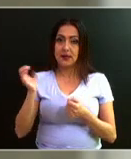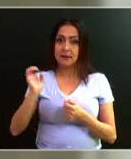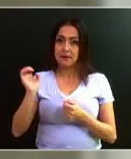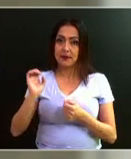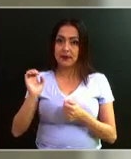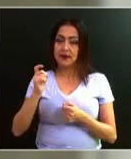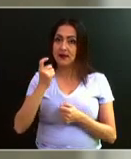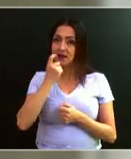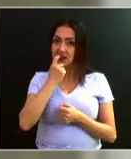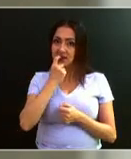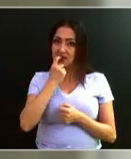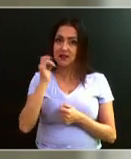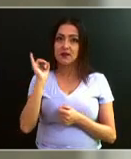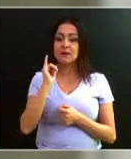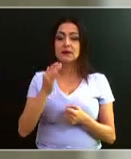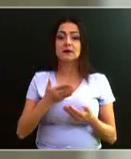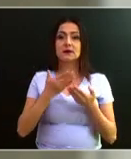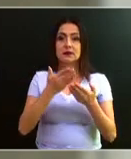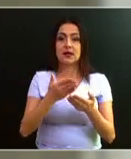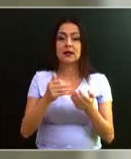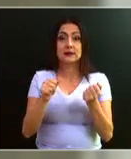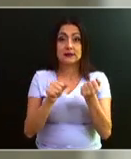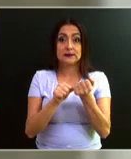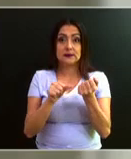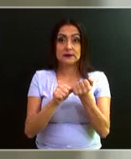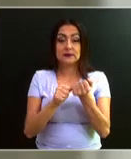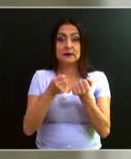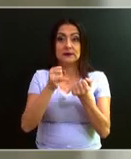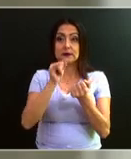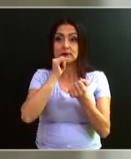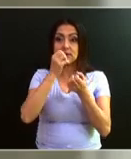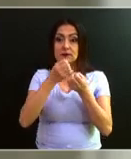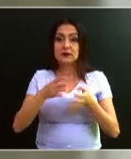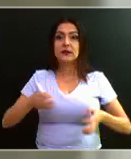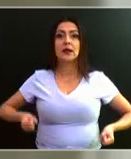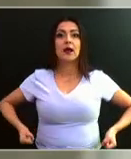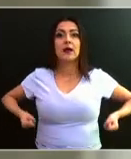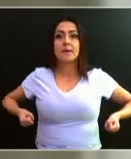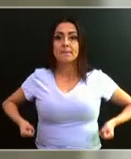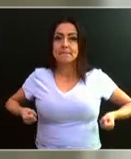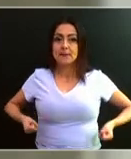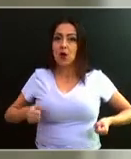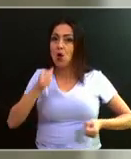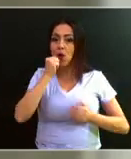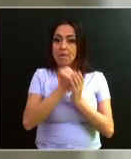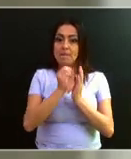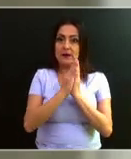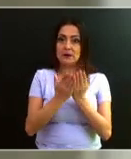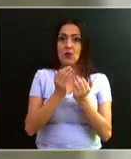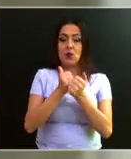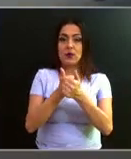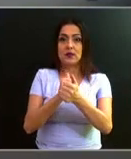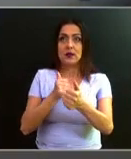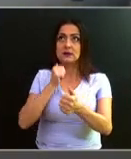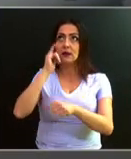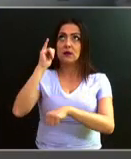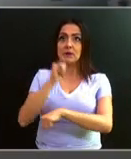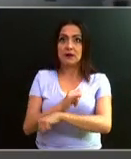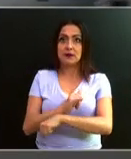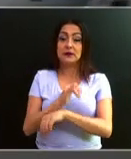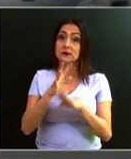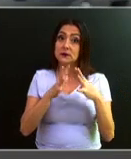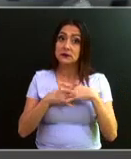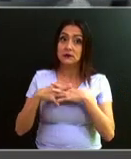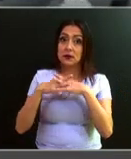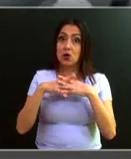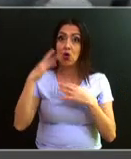emergencia dental. También brinda asistencias en caso de pérdida de equipaje, pérdida de pasaporte o retraso del viaje. Estados